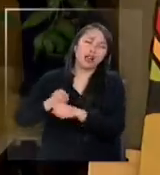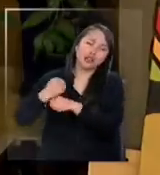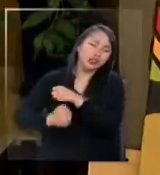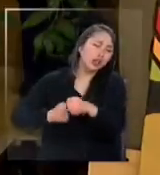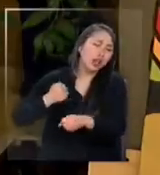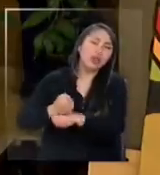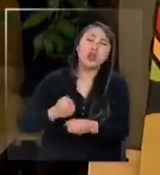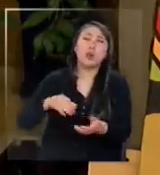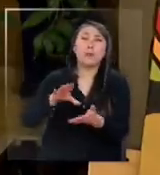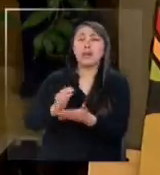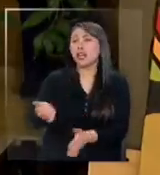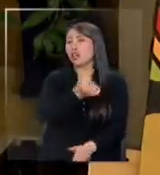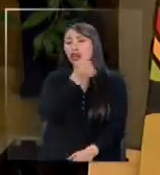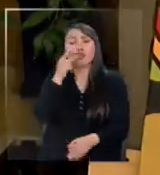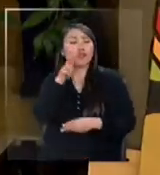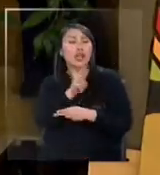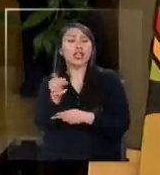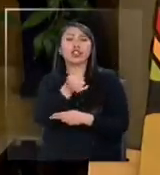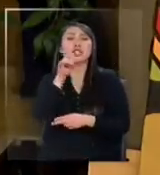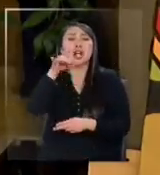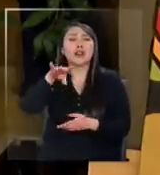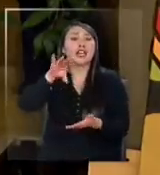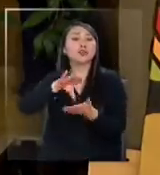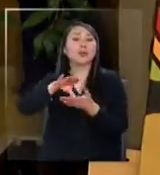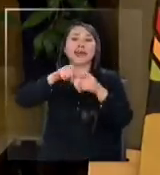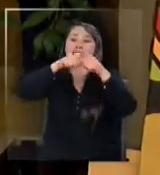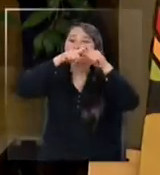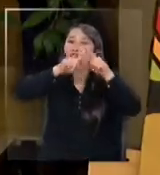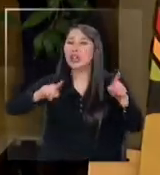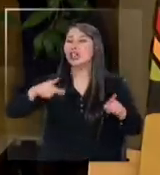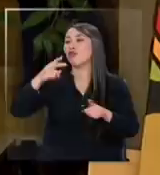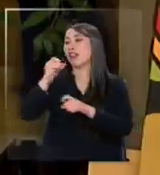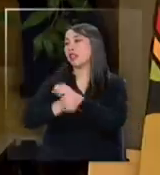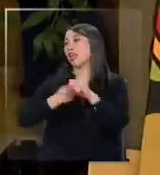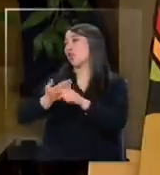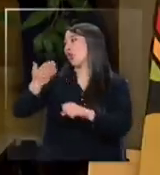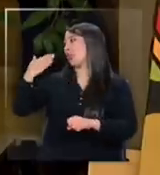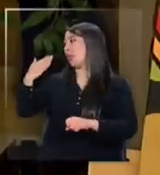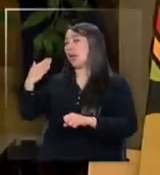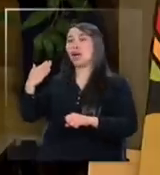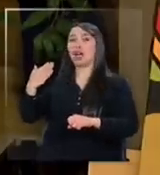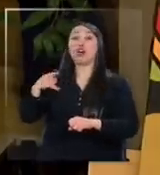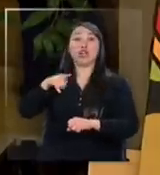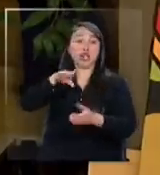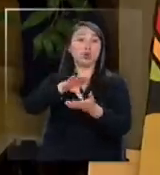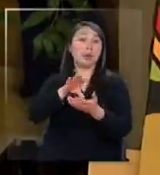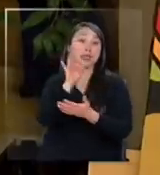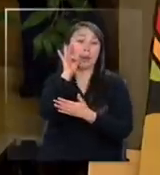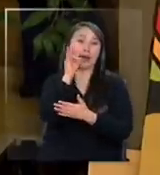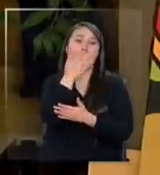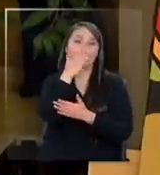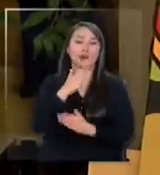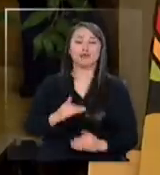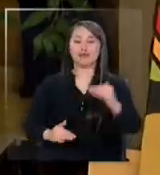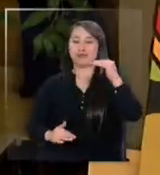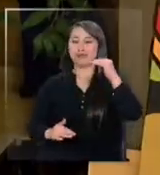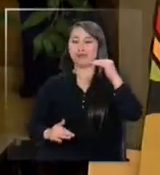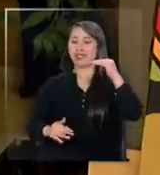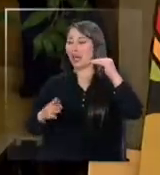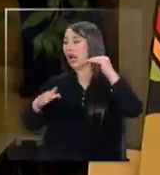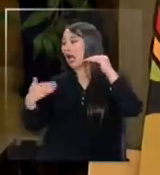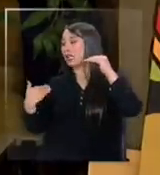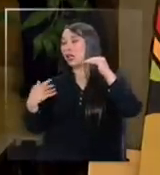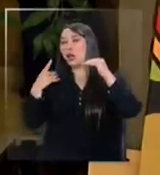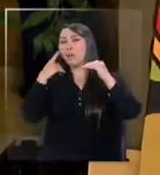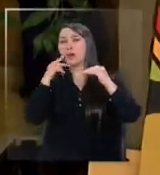país que, a ojos de todo el mundo, es un país muy distinto al que era hace 20 años, un país inmensamente más rico, pero la gente ve que esa riqueza le llegó a